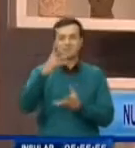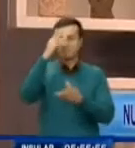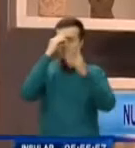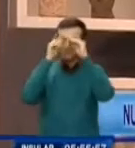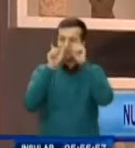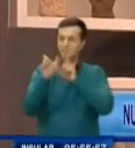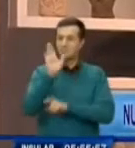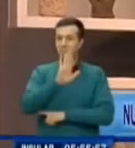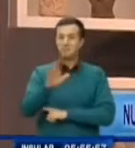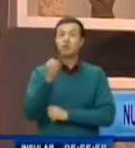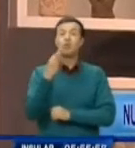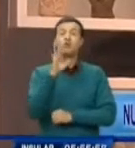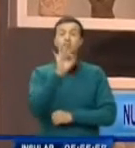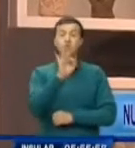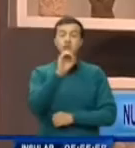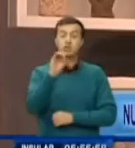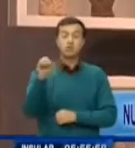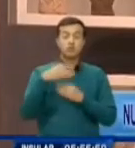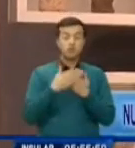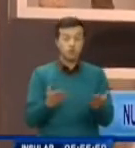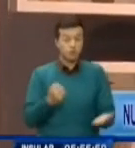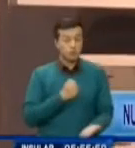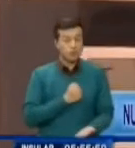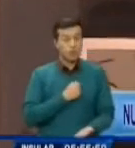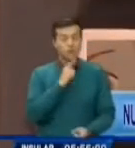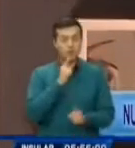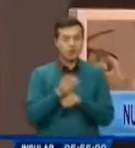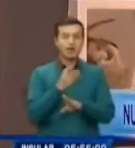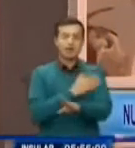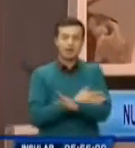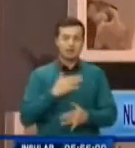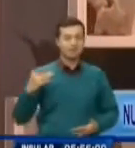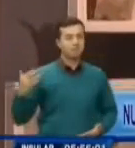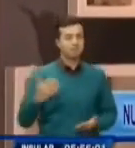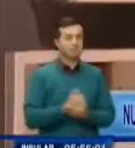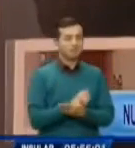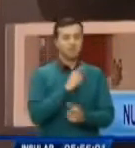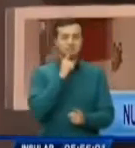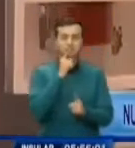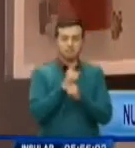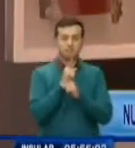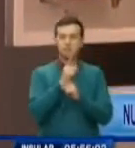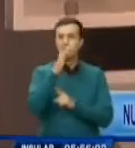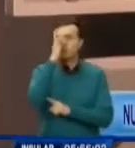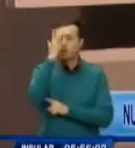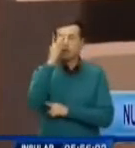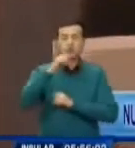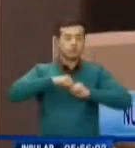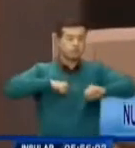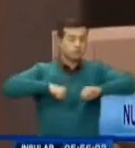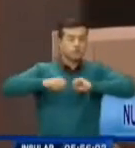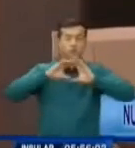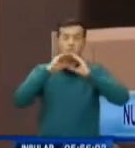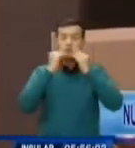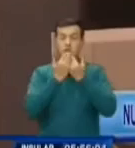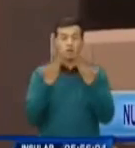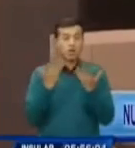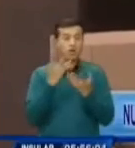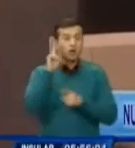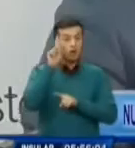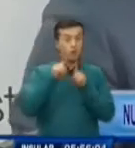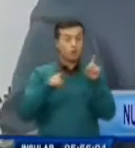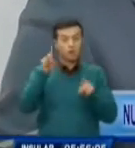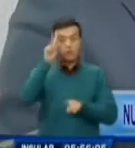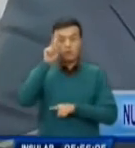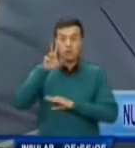ciudadano los más de 900 bienes patrimoniales que fueron recuperados en los últimos años a través de las acciones del Comité de Combate al Tráfico